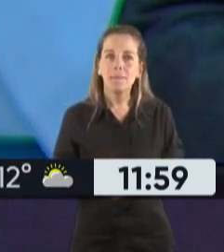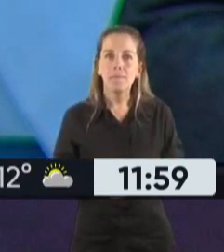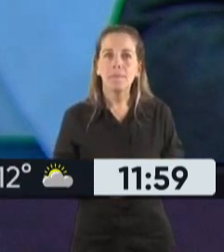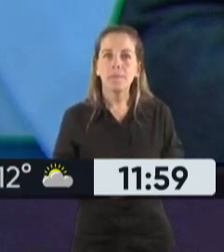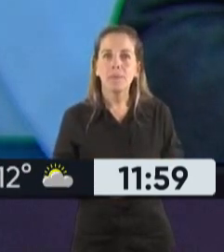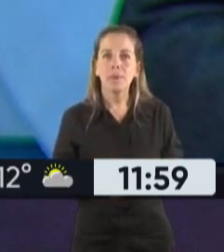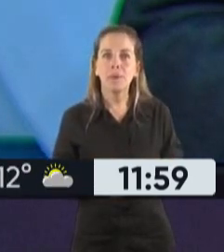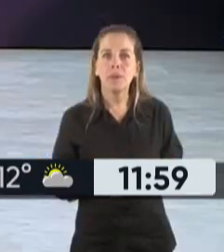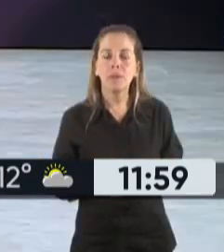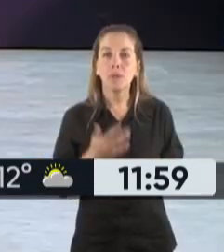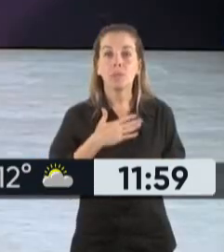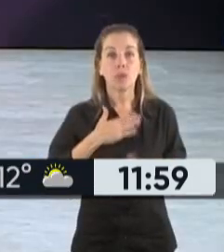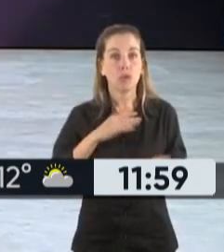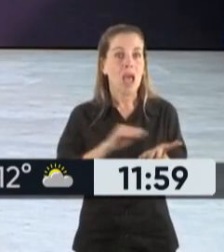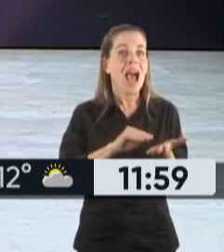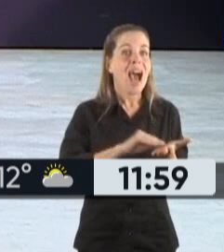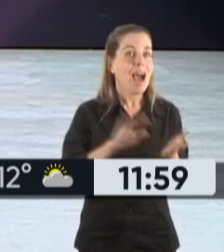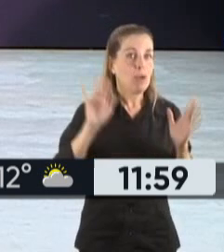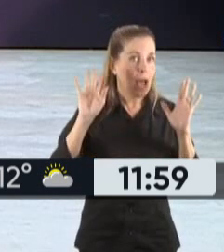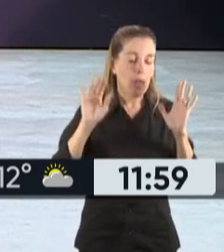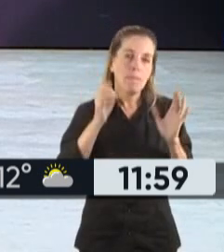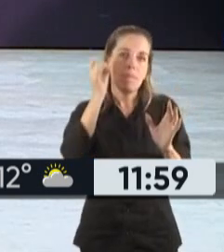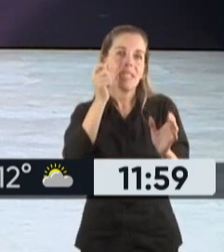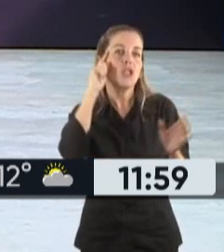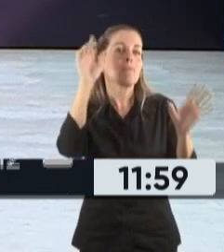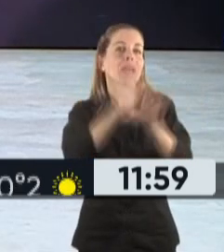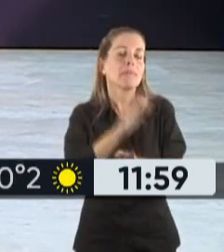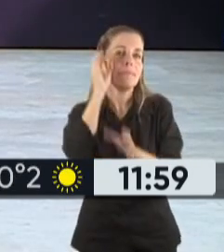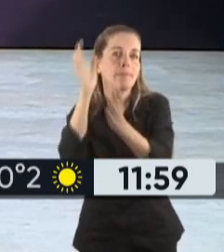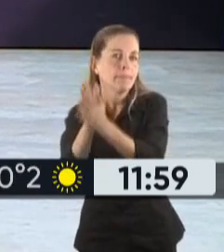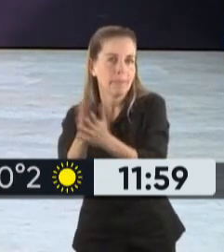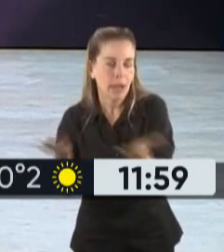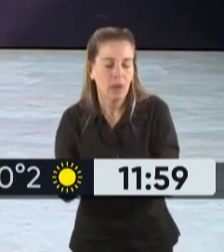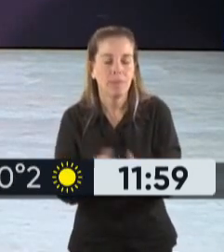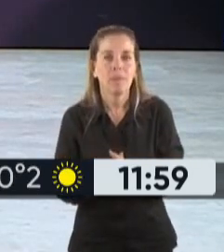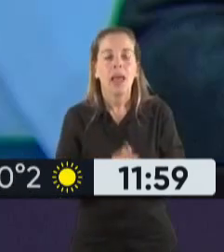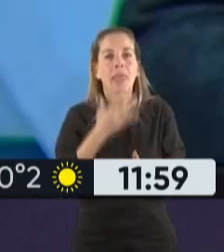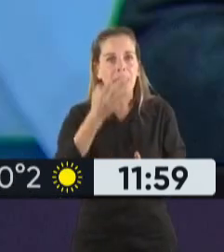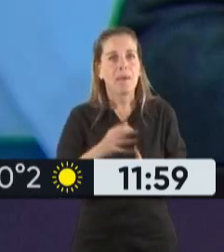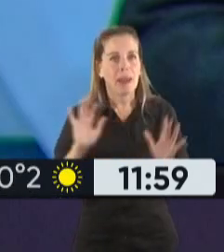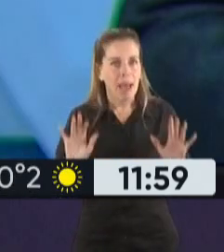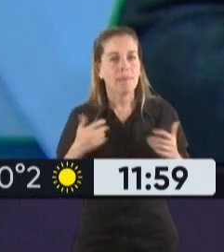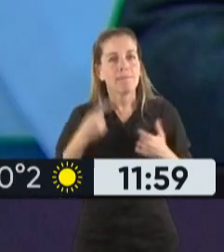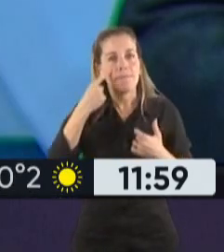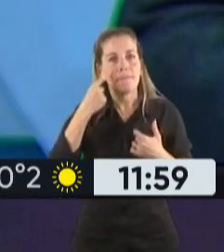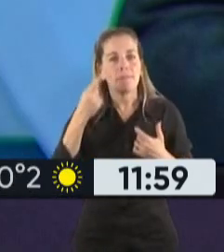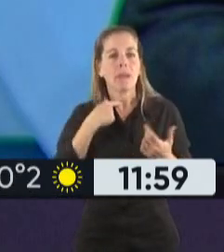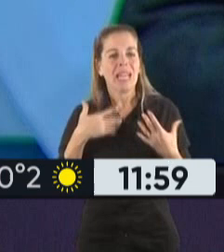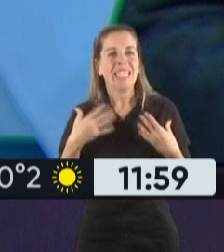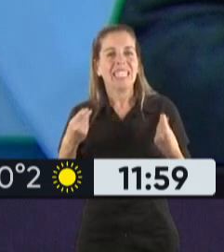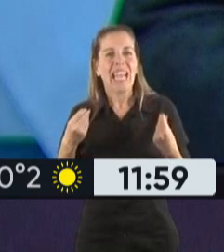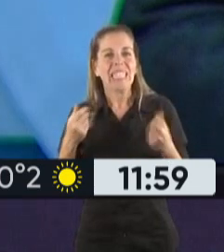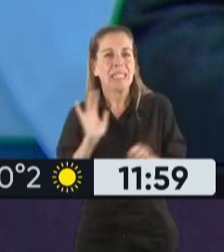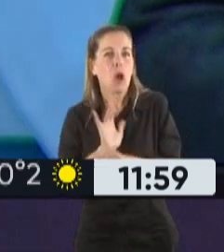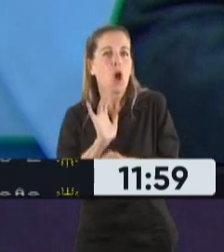Pablo, yo soy abogado, así que cualquier barbaridad que diga, discúlpamela, pero la verdad es que lo que uno vive, la sensación que uno tiene es que uno vive